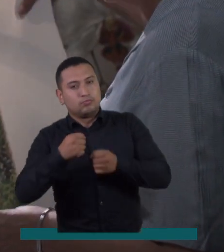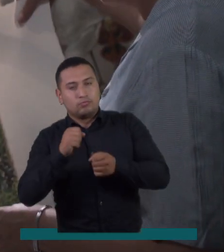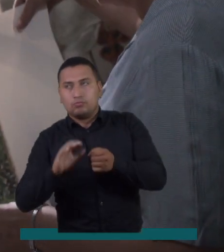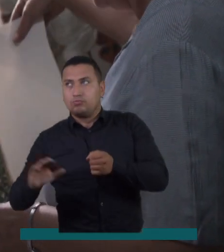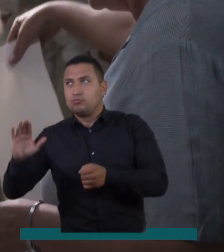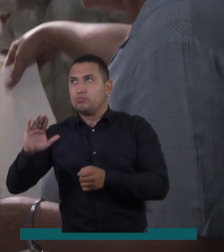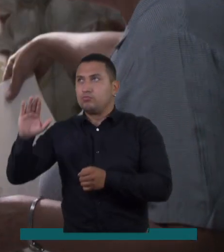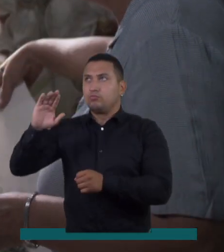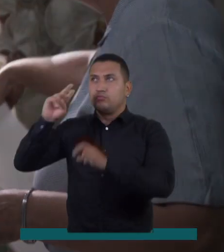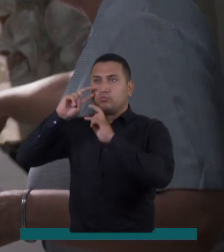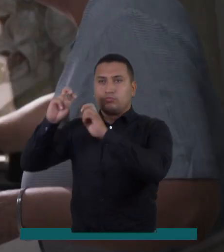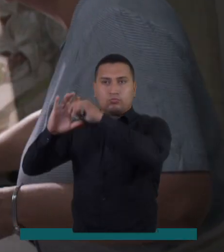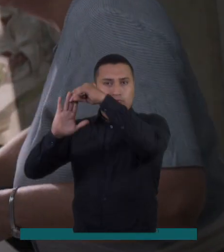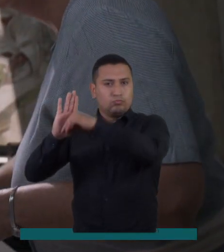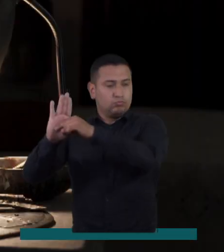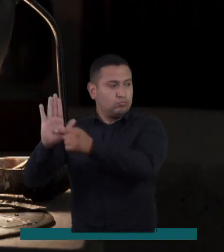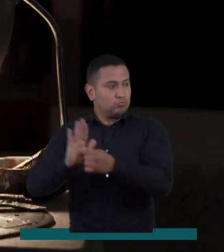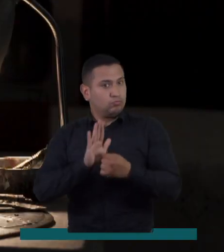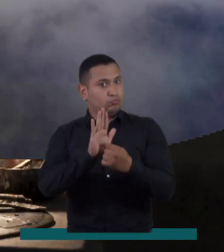nuestras regiones.